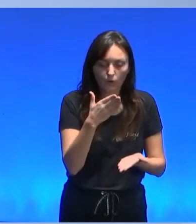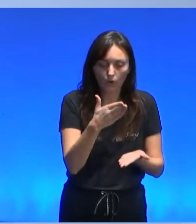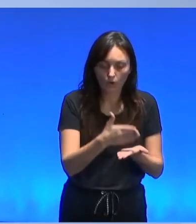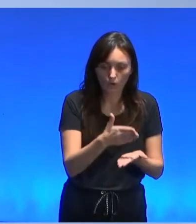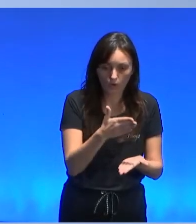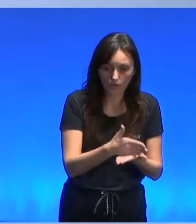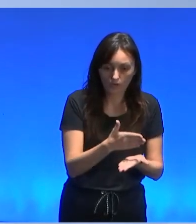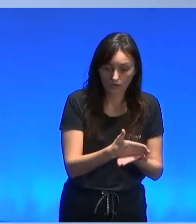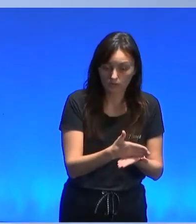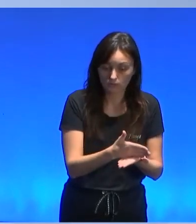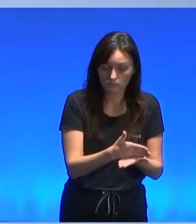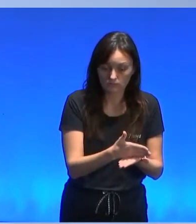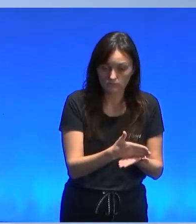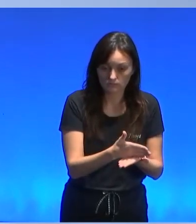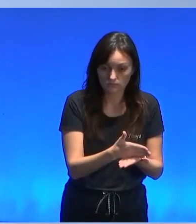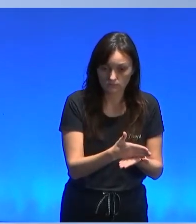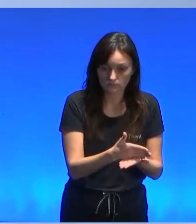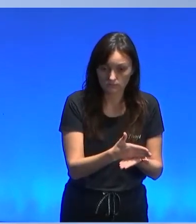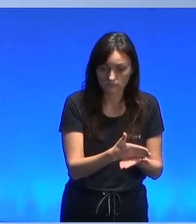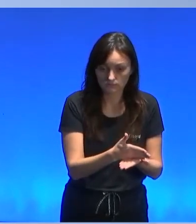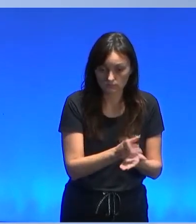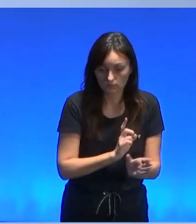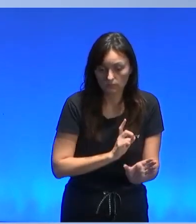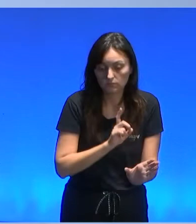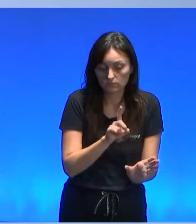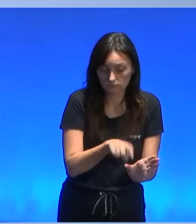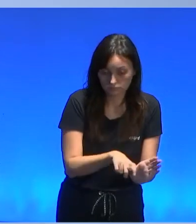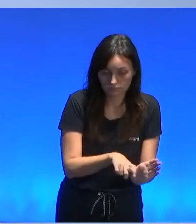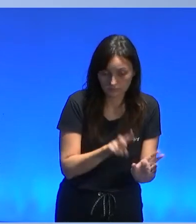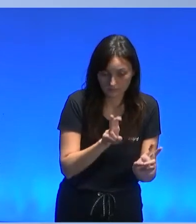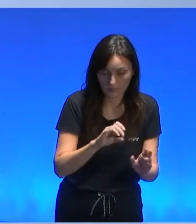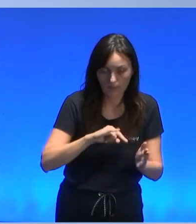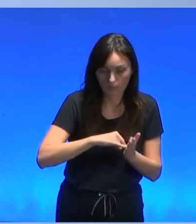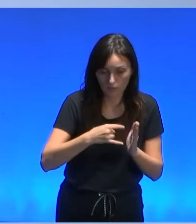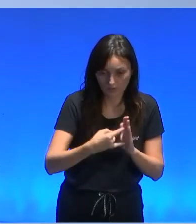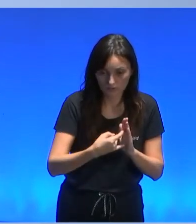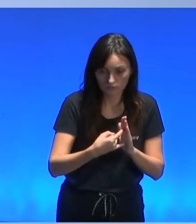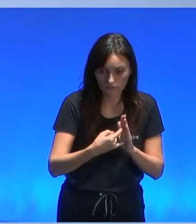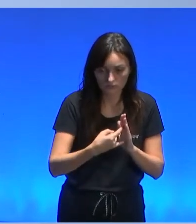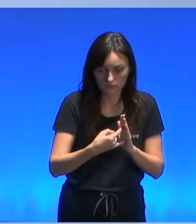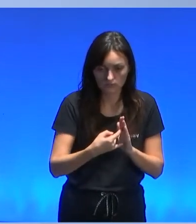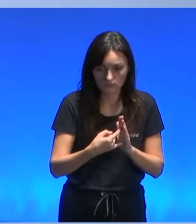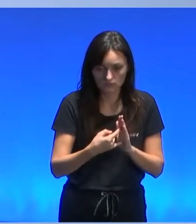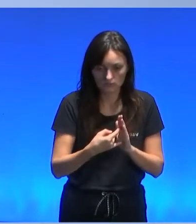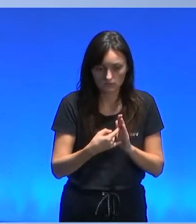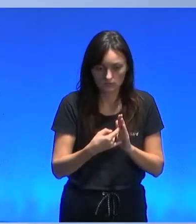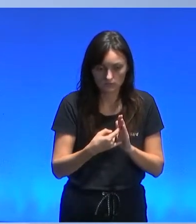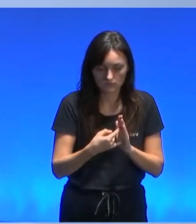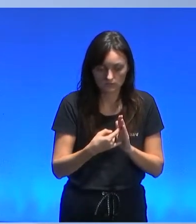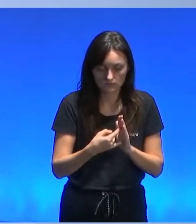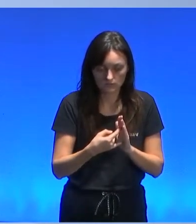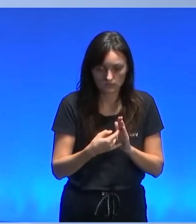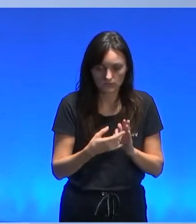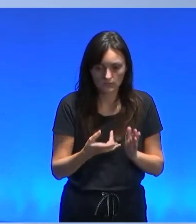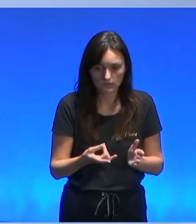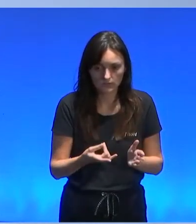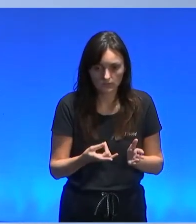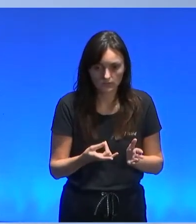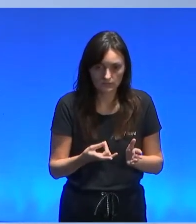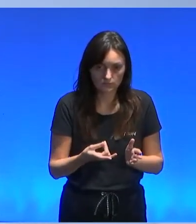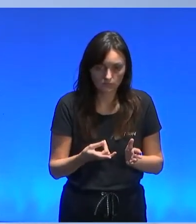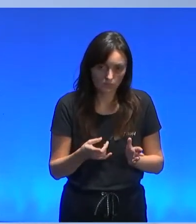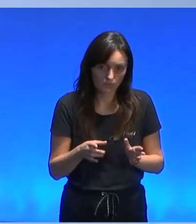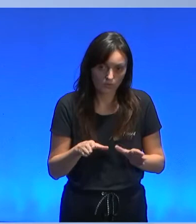que reconoce o se suma en este proyecto tendrá va a asumir